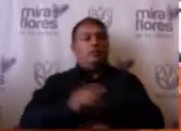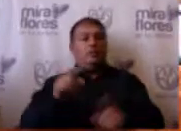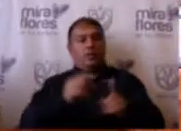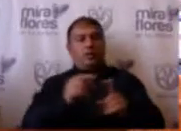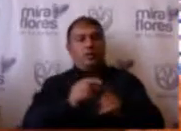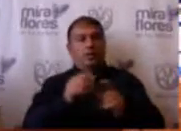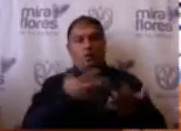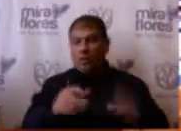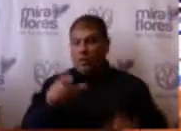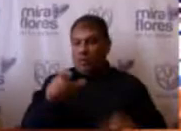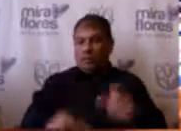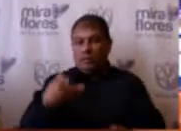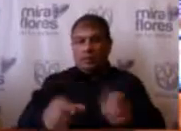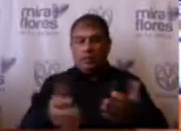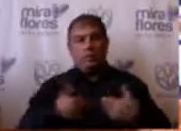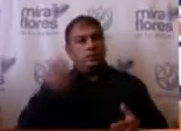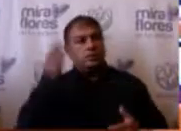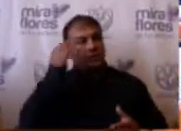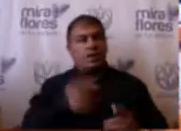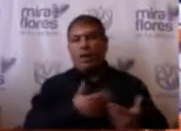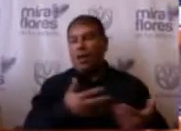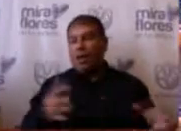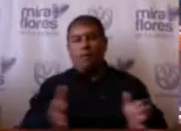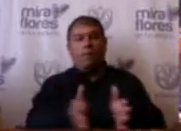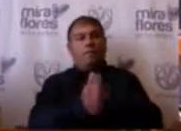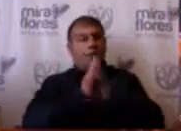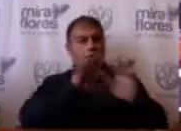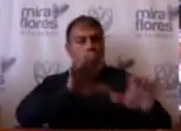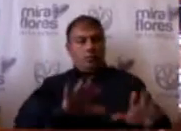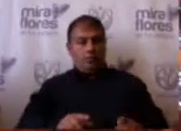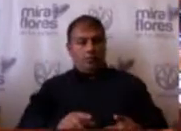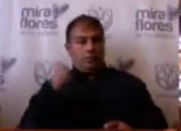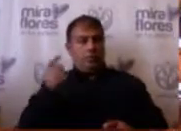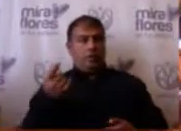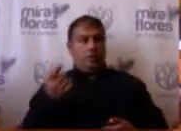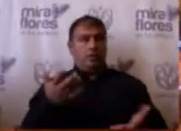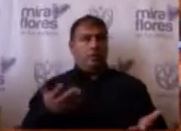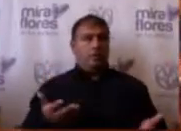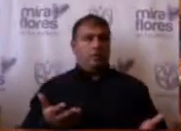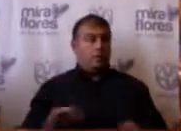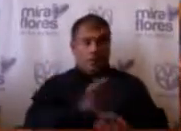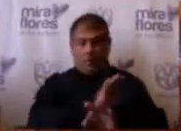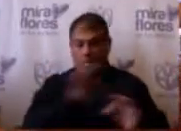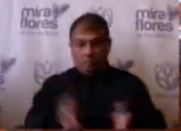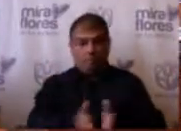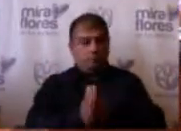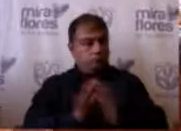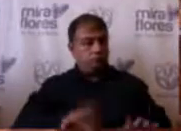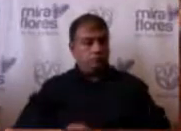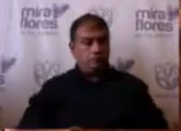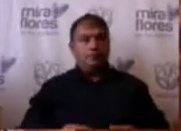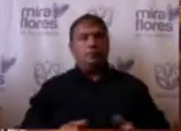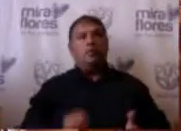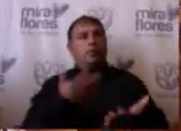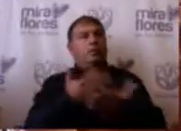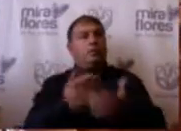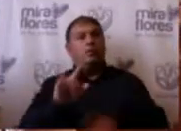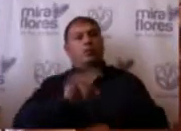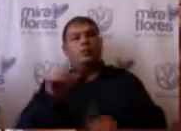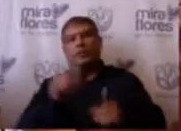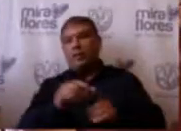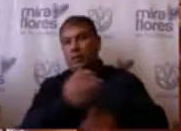a cualquier miembro del consejo quiero saber si hay algún pedido por escrito en secretaria general y un señor muy bien ofrezco el uso de la